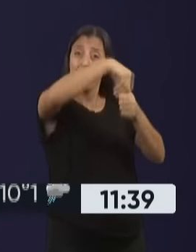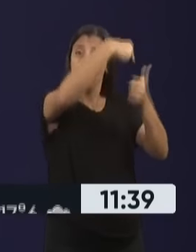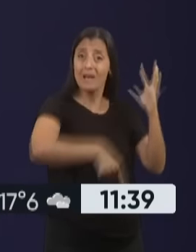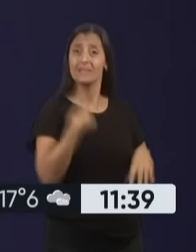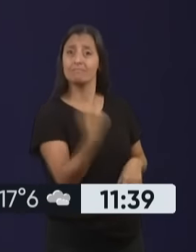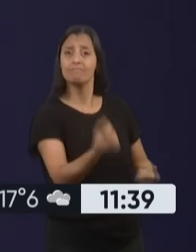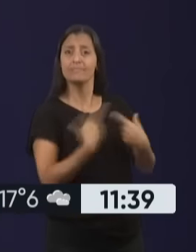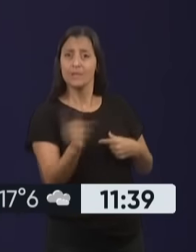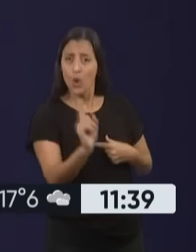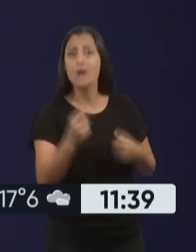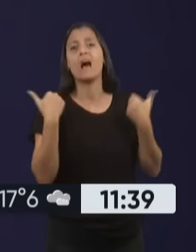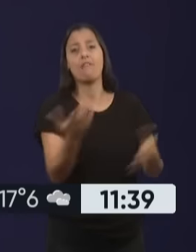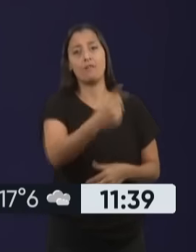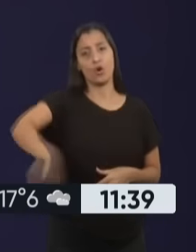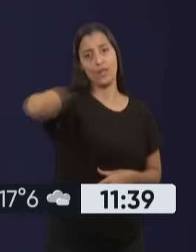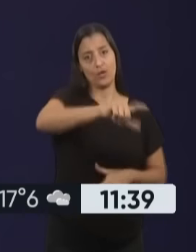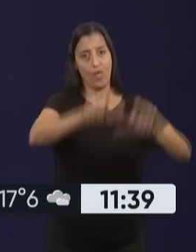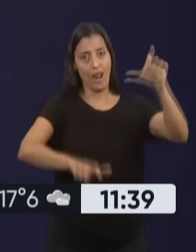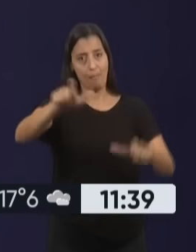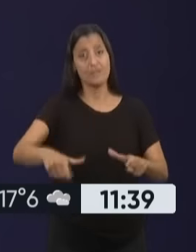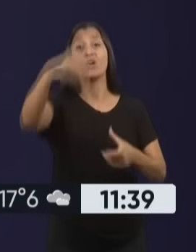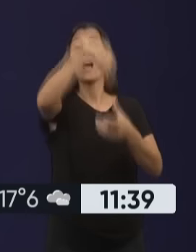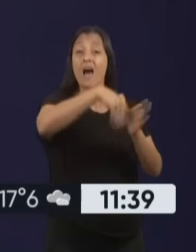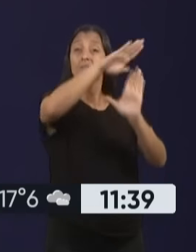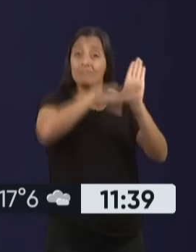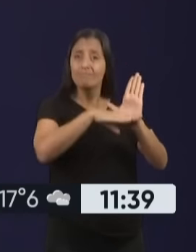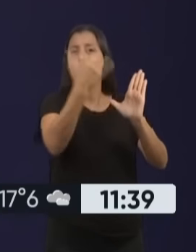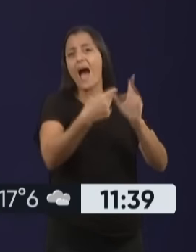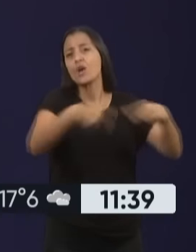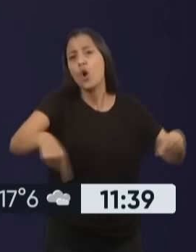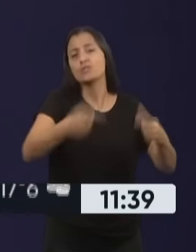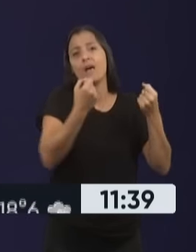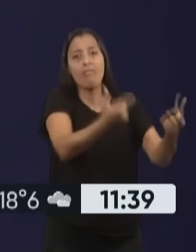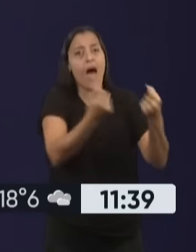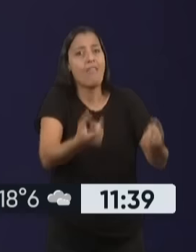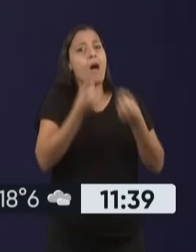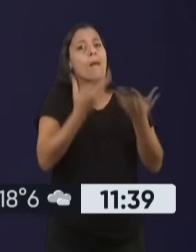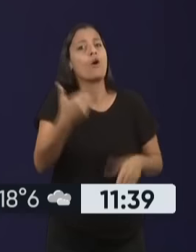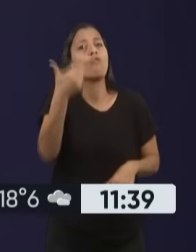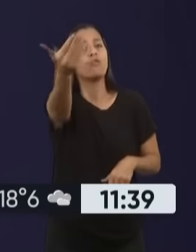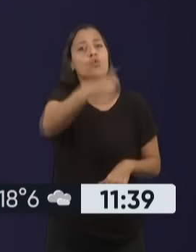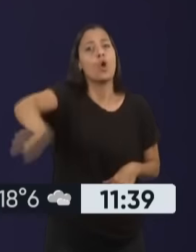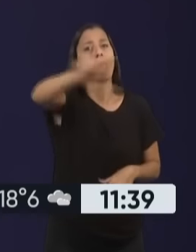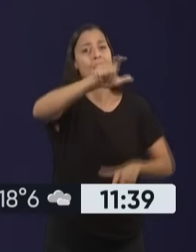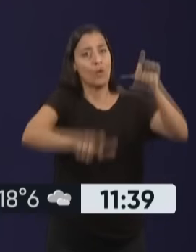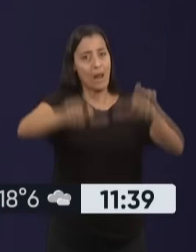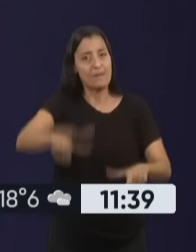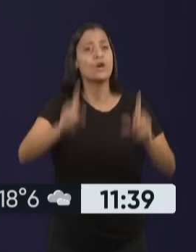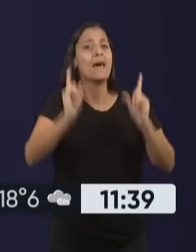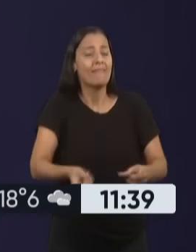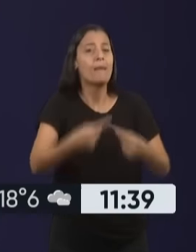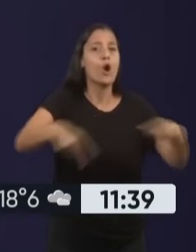todos que tenía un montón de cuestiones que hacían de un futuro mejor para todos de regulaciones de